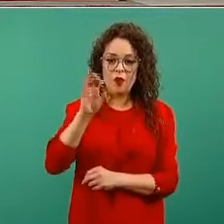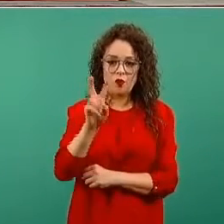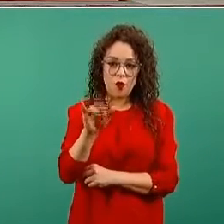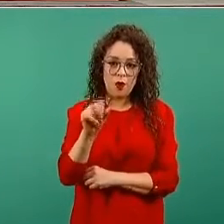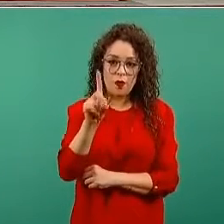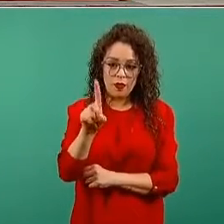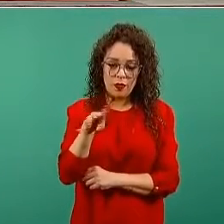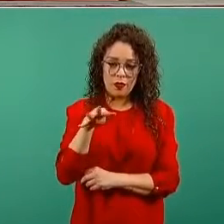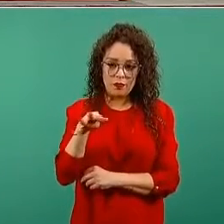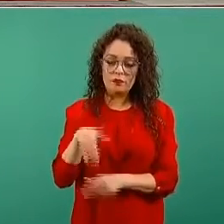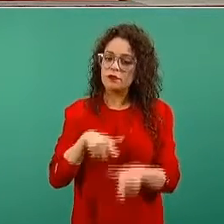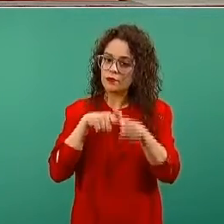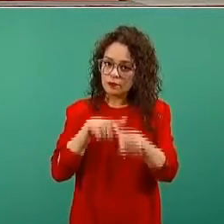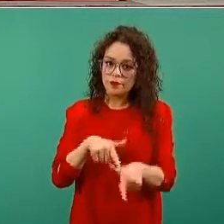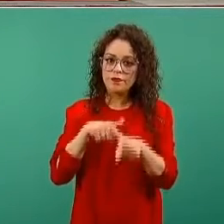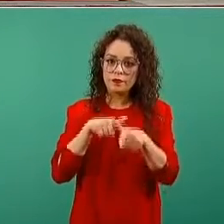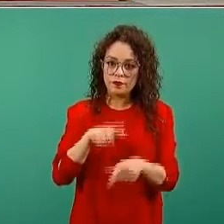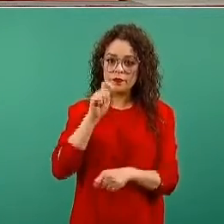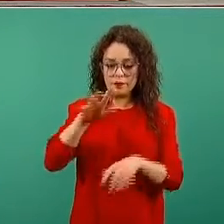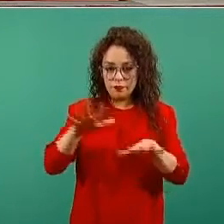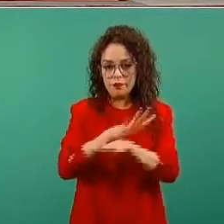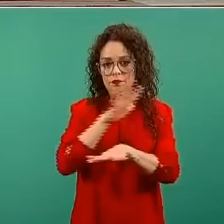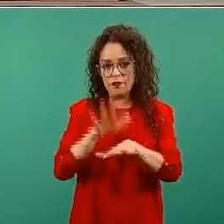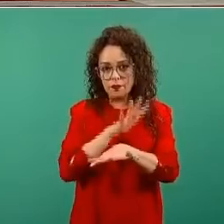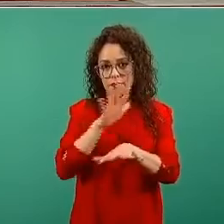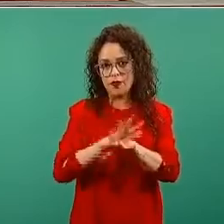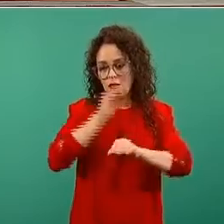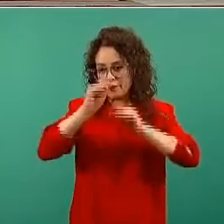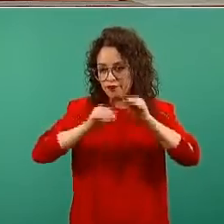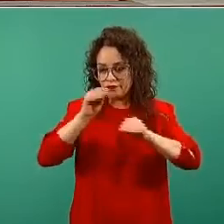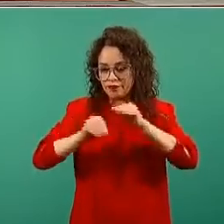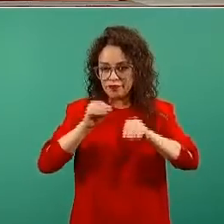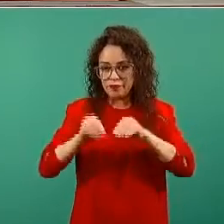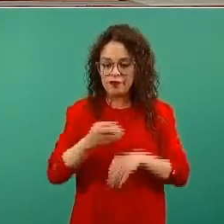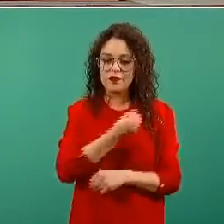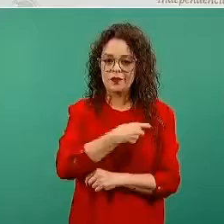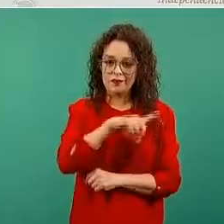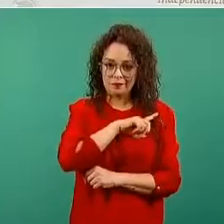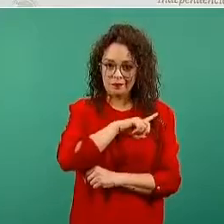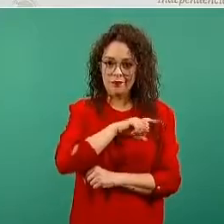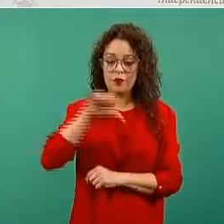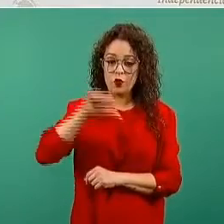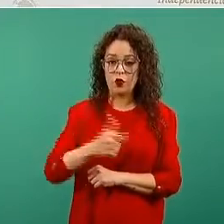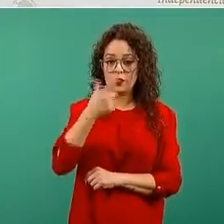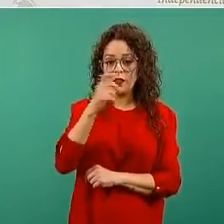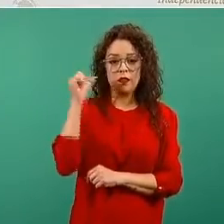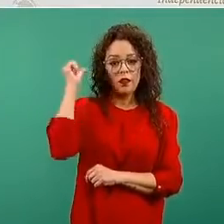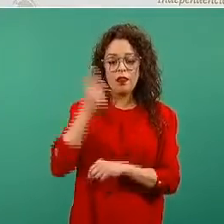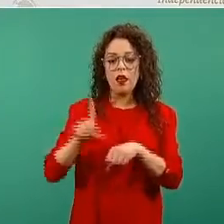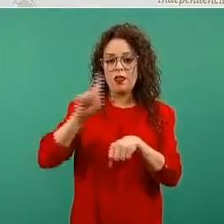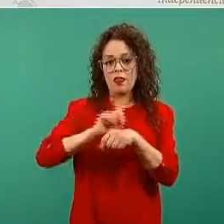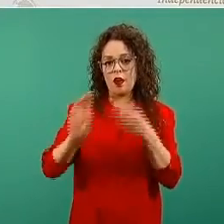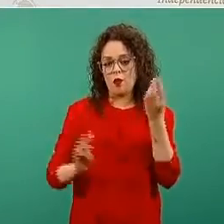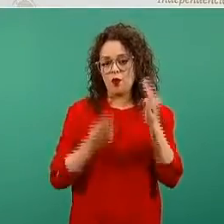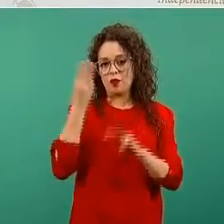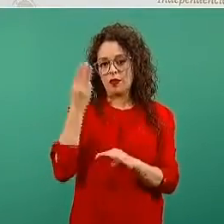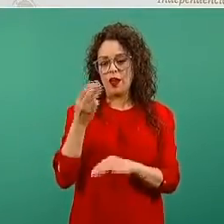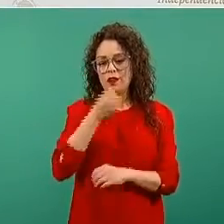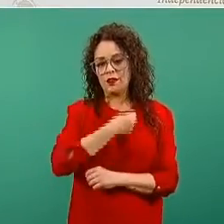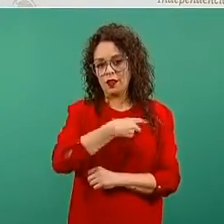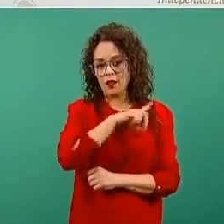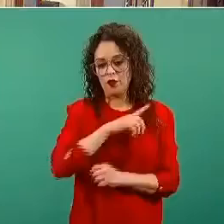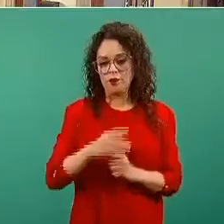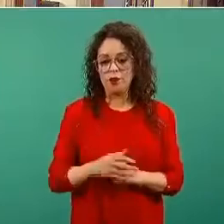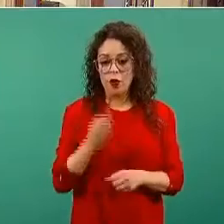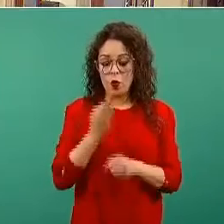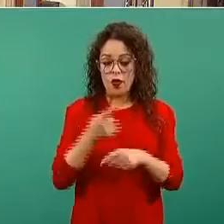transformación del sistema de salud. 7 de abril, Día Mundial de la Salud. Vamos a iniciar la conferencia de prensa. Le pido al doctor